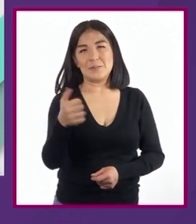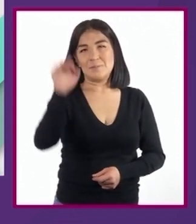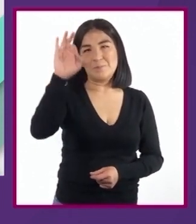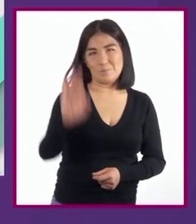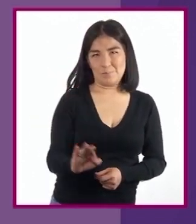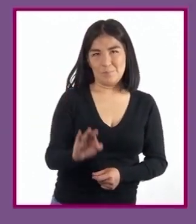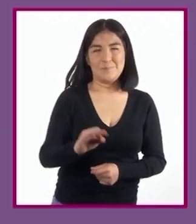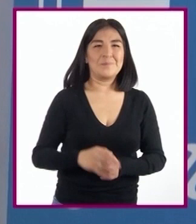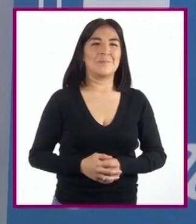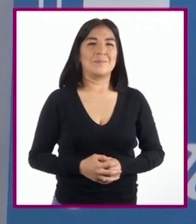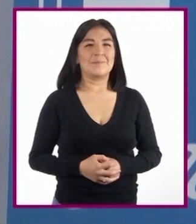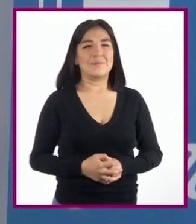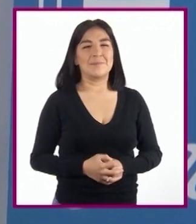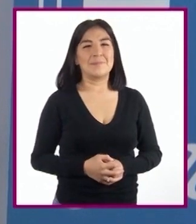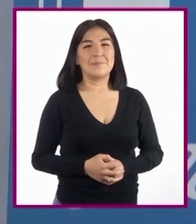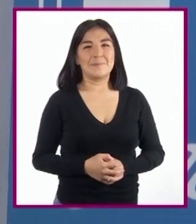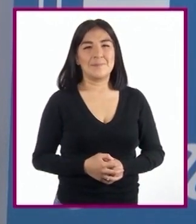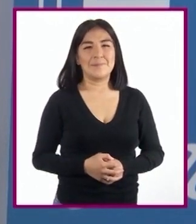26.6%.